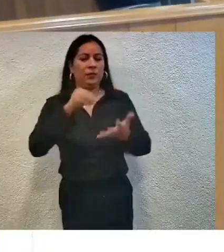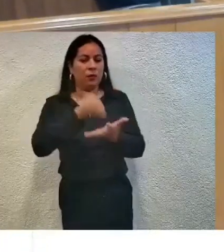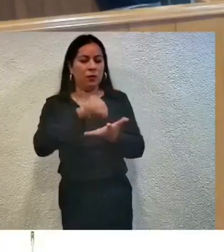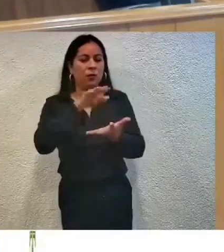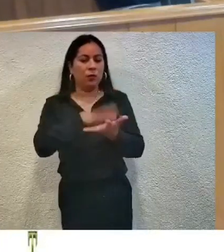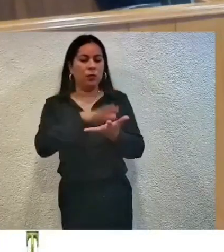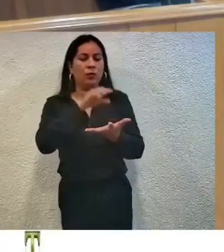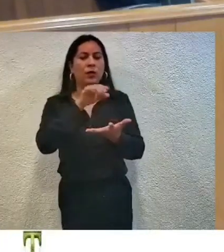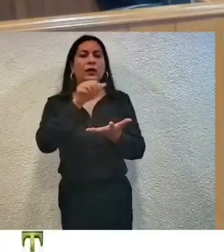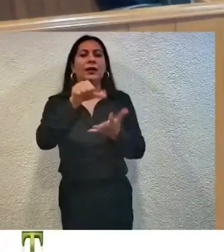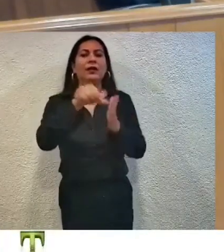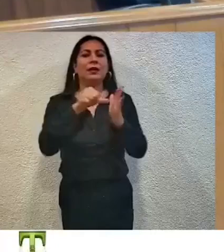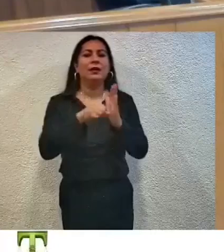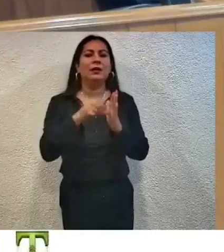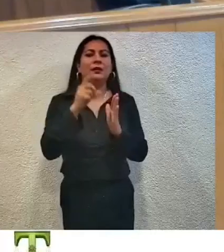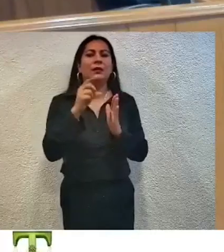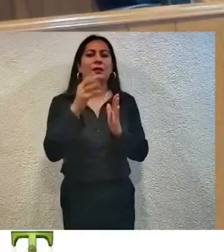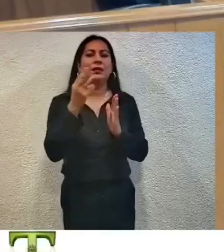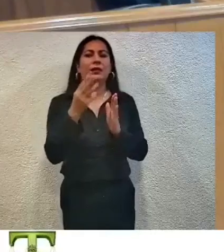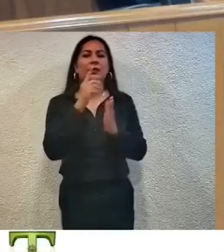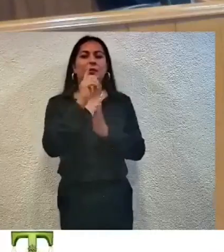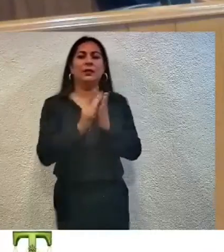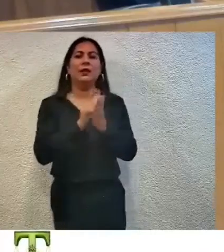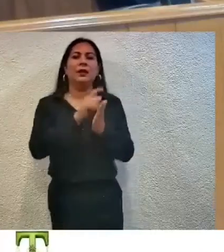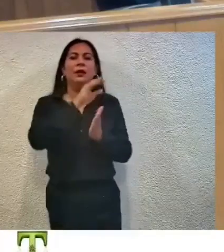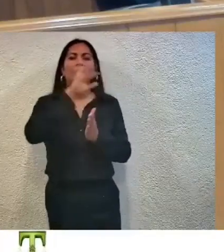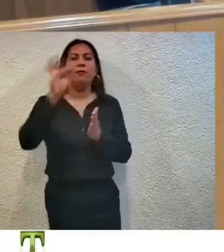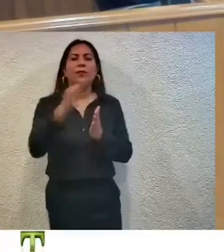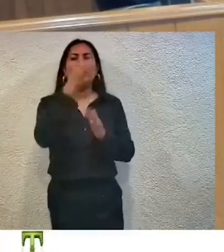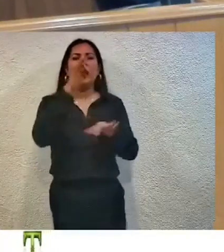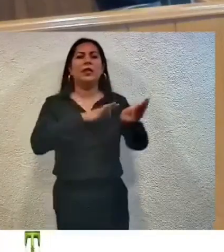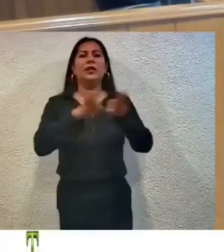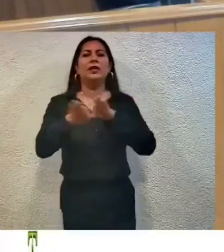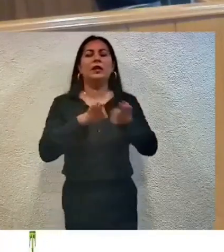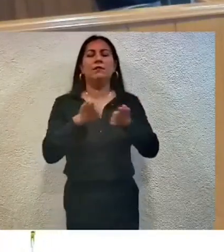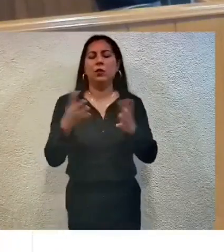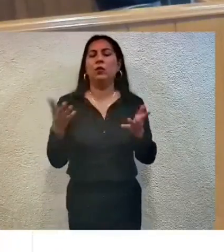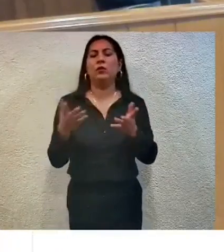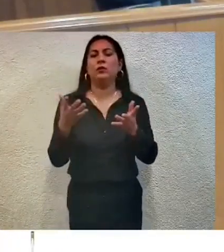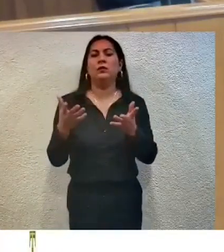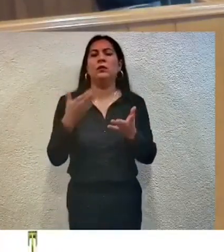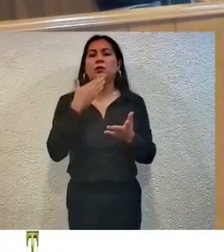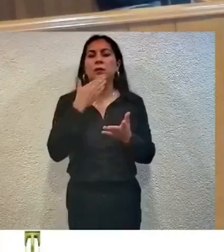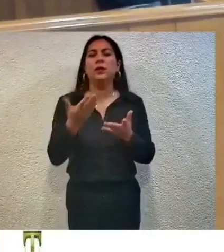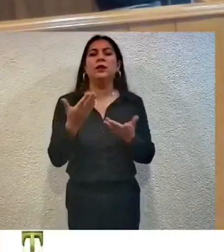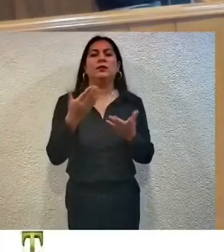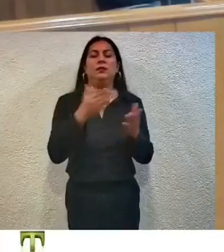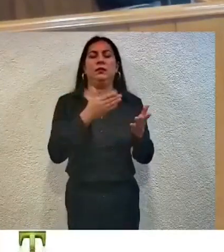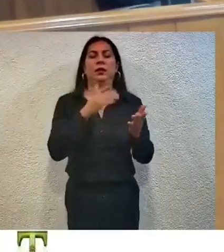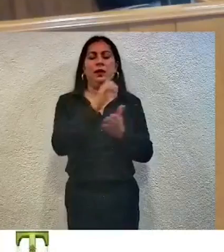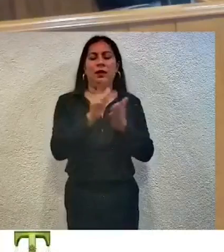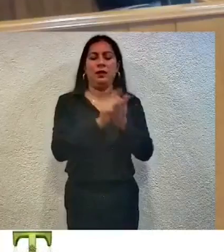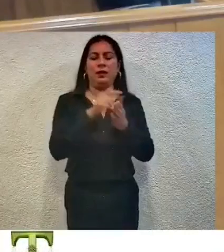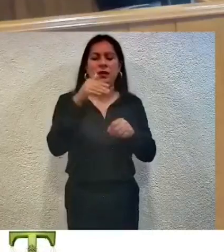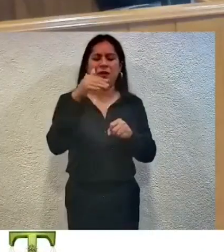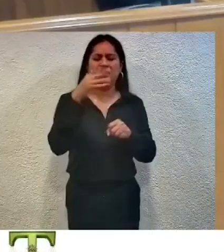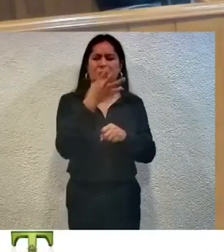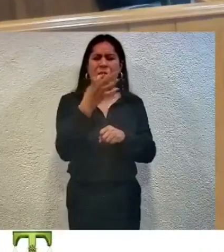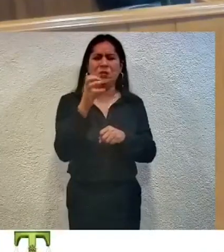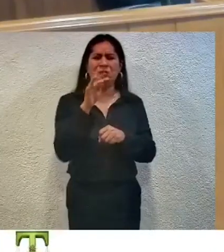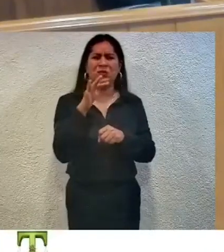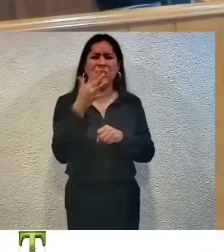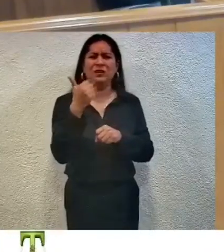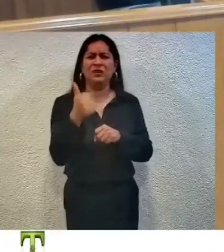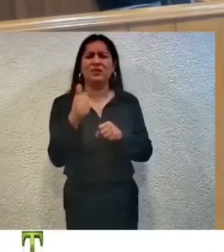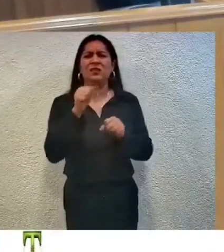a lo establecido en el artículo 33 de la Ley Federal del Trabajo, aplicada de manera supletoria a la Ley número 456